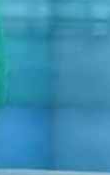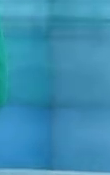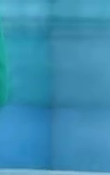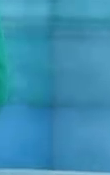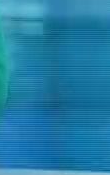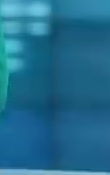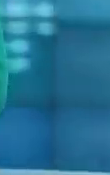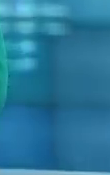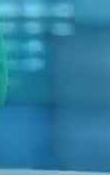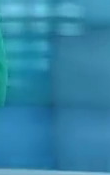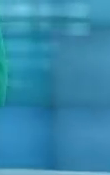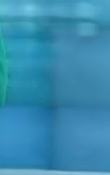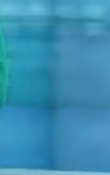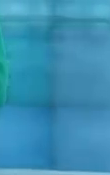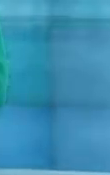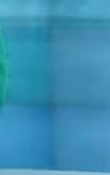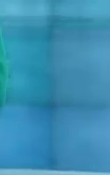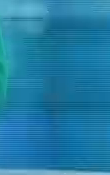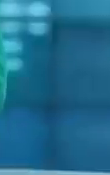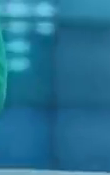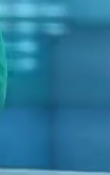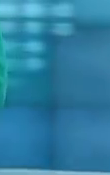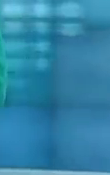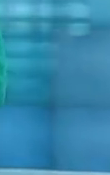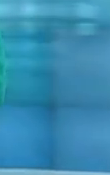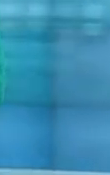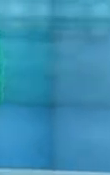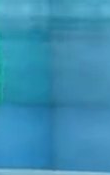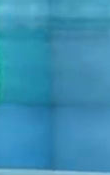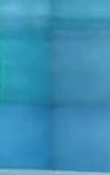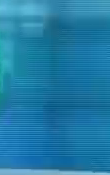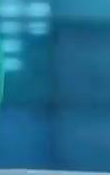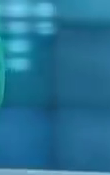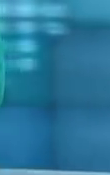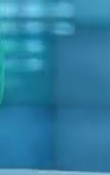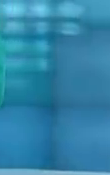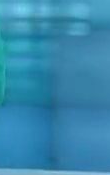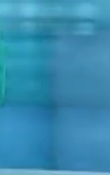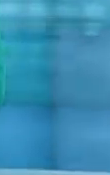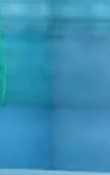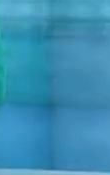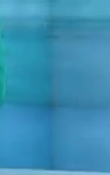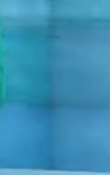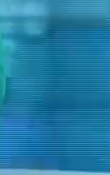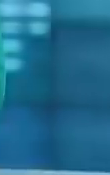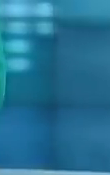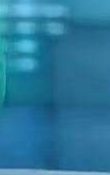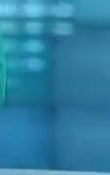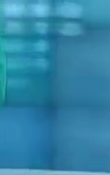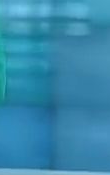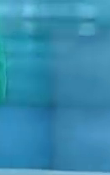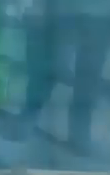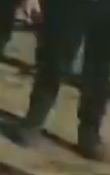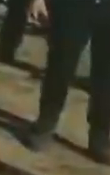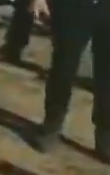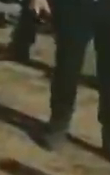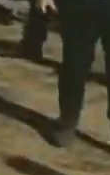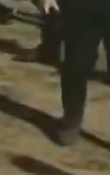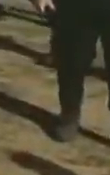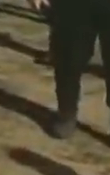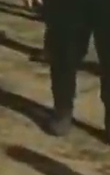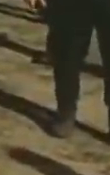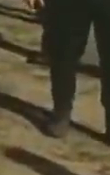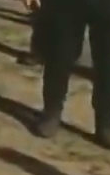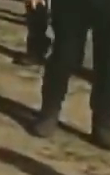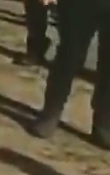Y a esta hora nos enlazamos con la actividad del presidente de la República Bolivariana de Venezuela, Nicolás Maduro Moros. Bienvenido